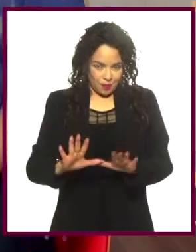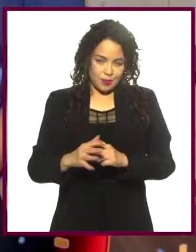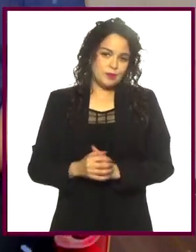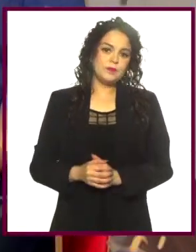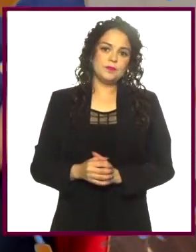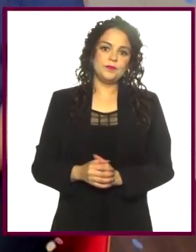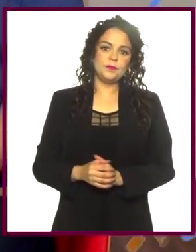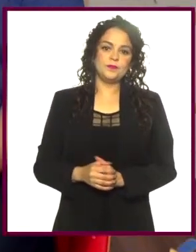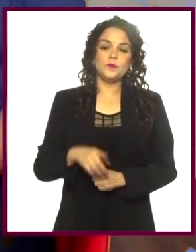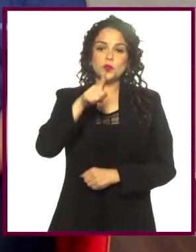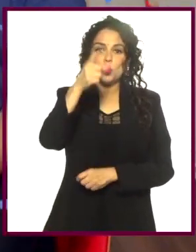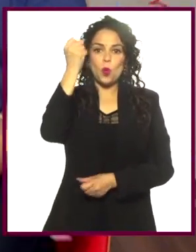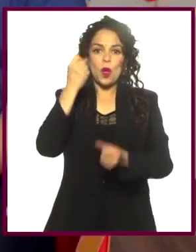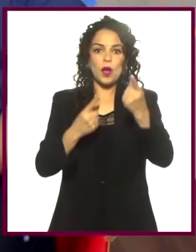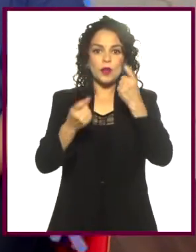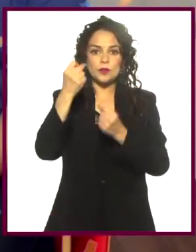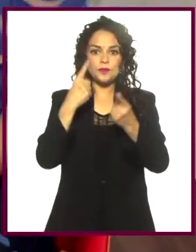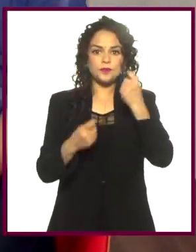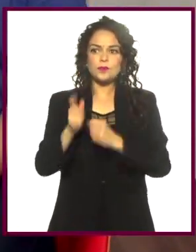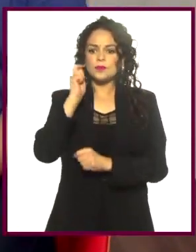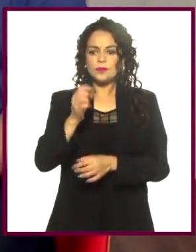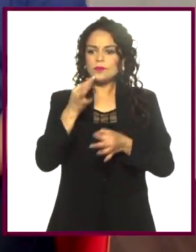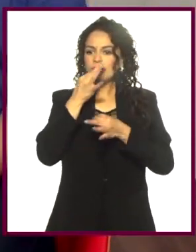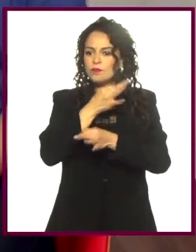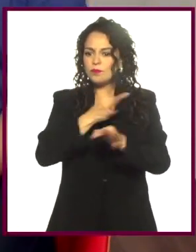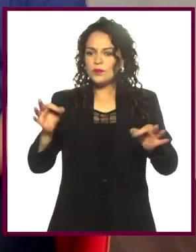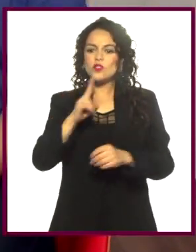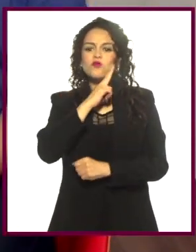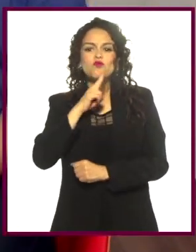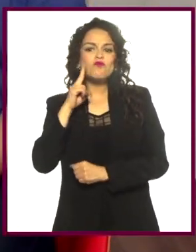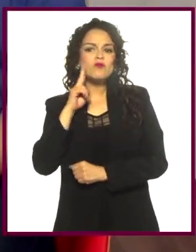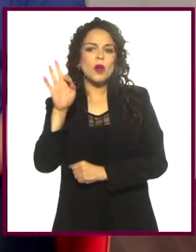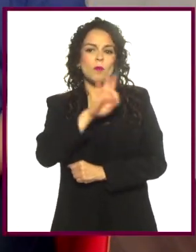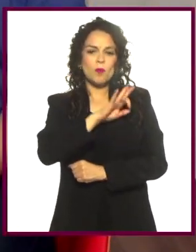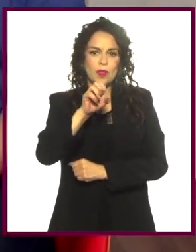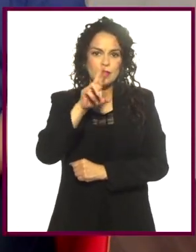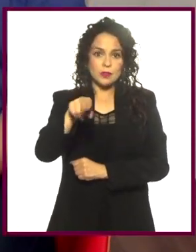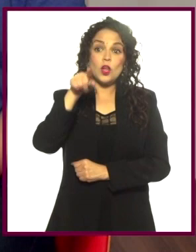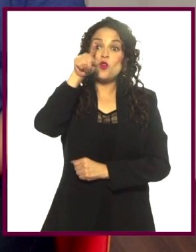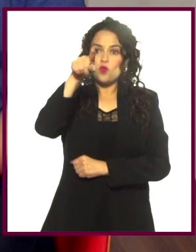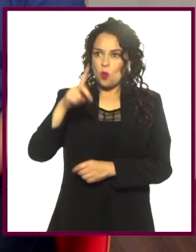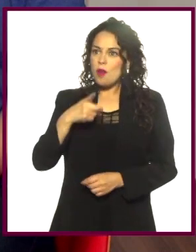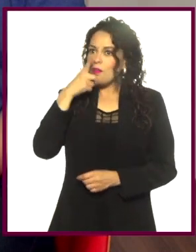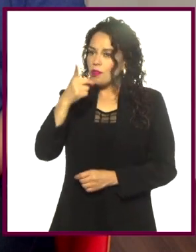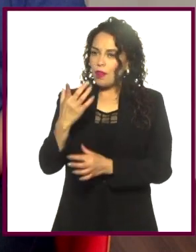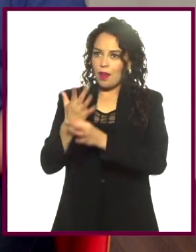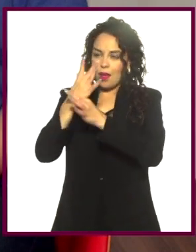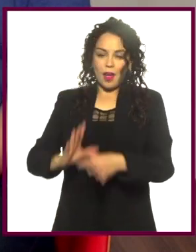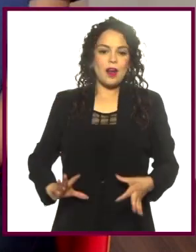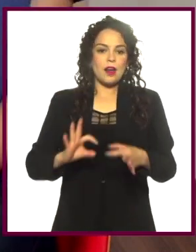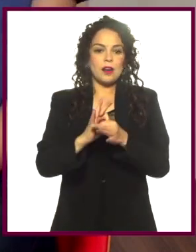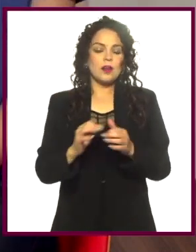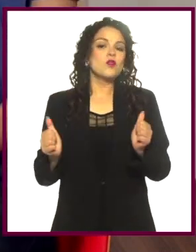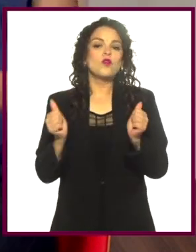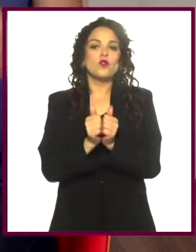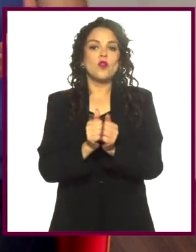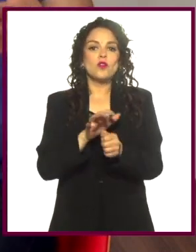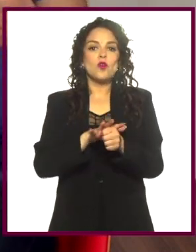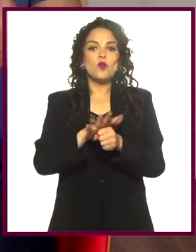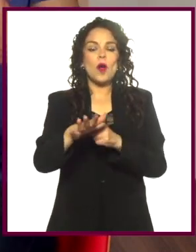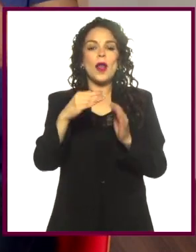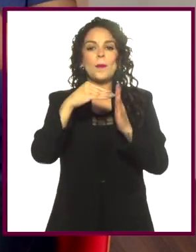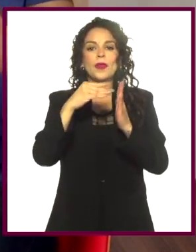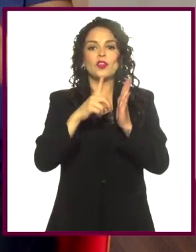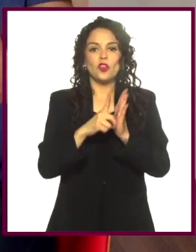Pondremos en la pantalla algunas situaciones que podrían ser noticia y ustedes nos dirán a qué modelo se adaptan mejor. Les daremos